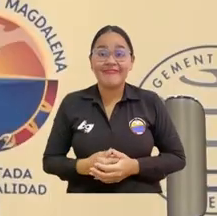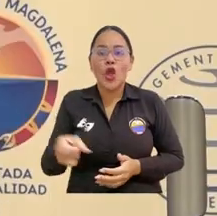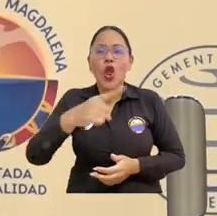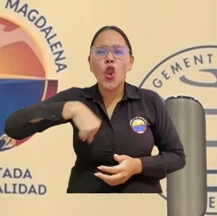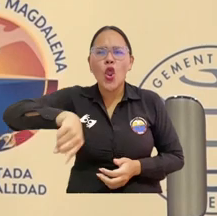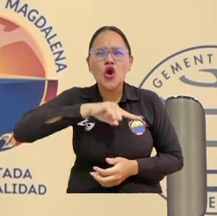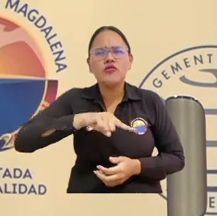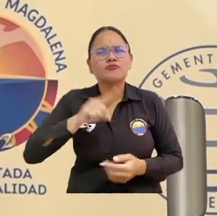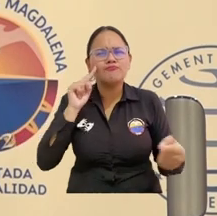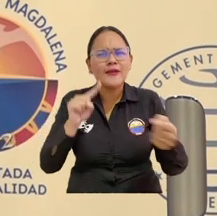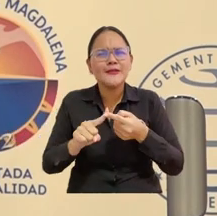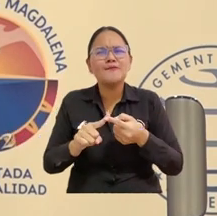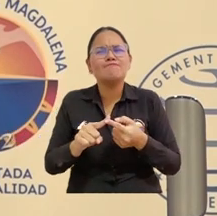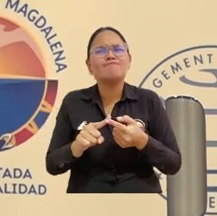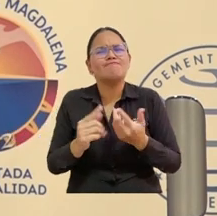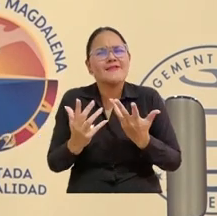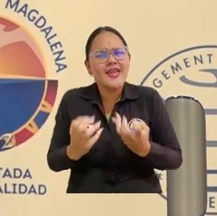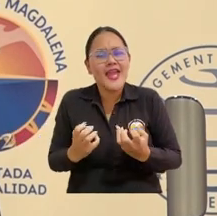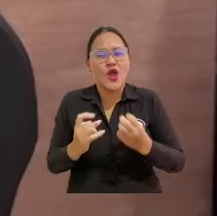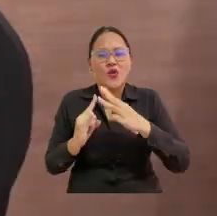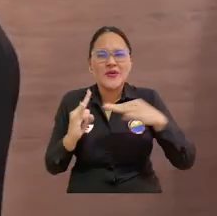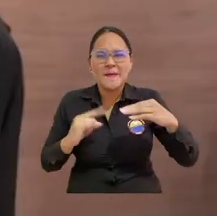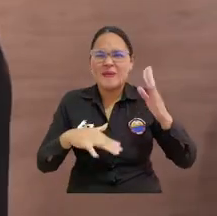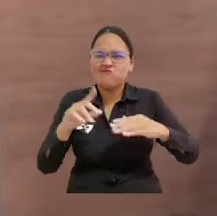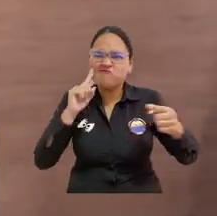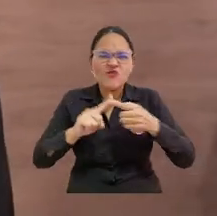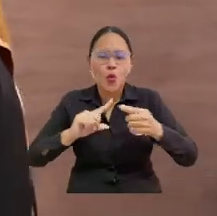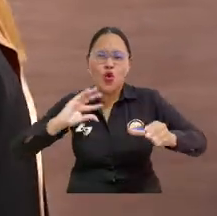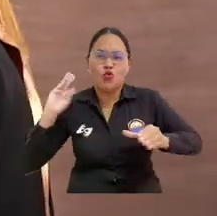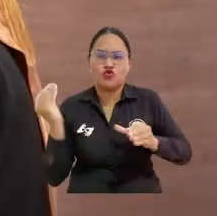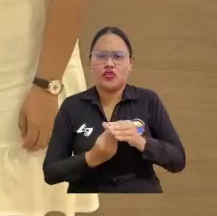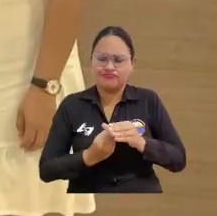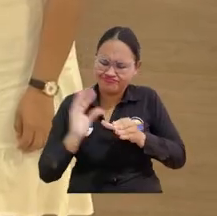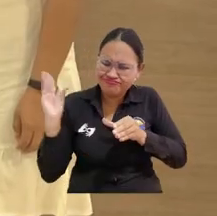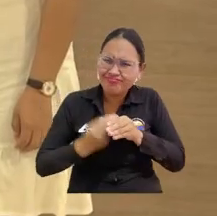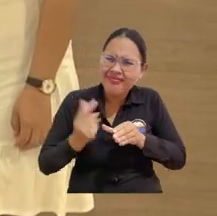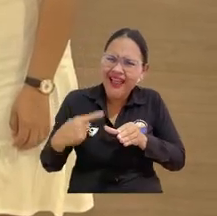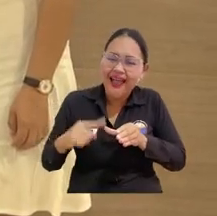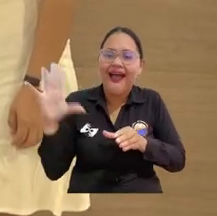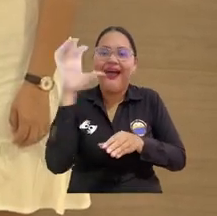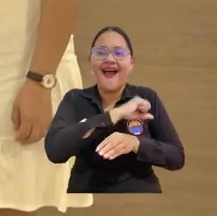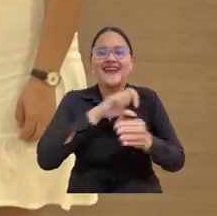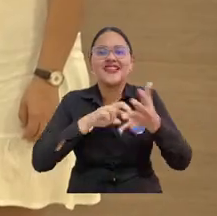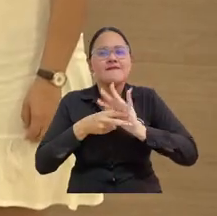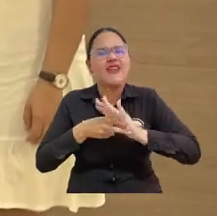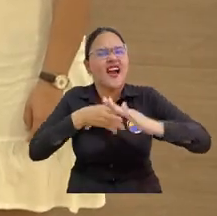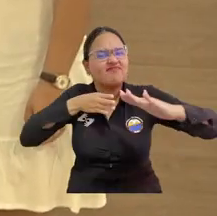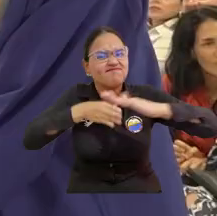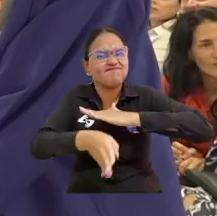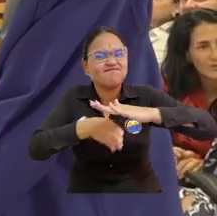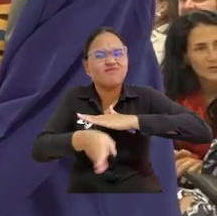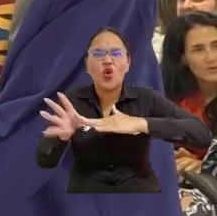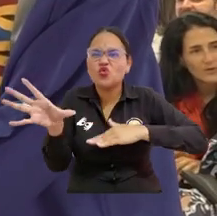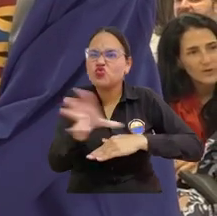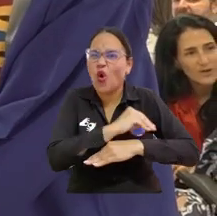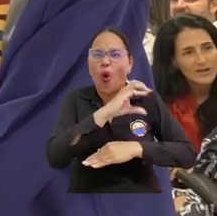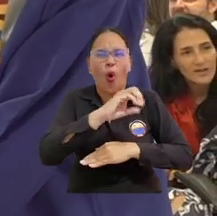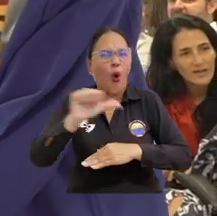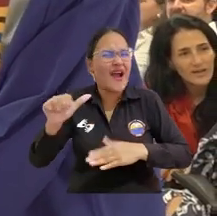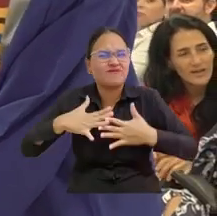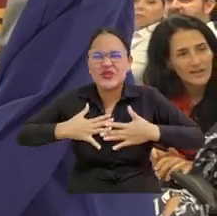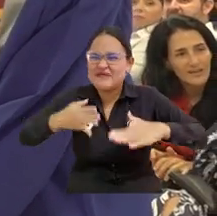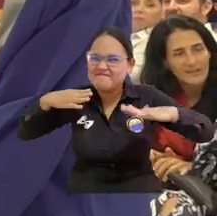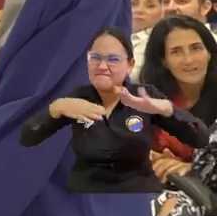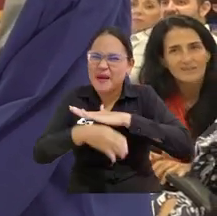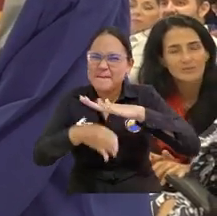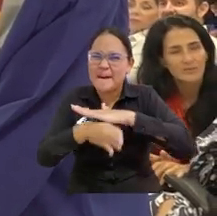Nosotros le hemos apostado a que la Universidad del Magdalena sea una institución inclusiva. Y ser inclusivo significa que tiene que ser de acceso para todos y